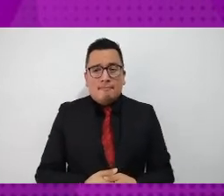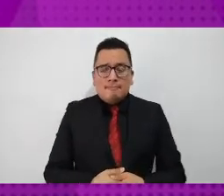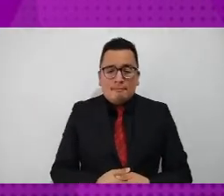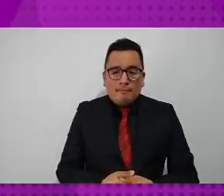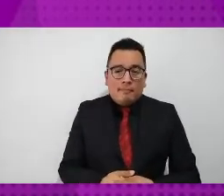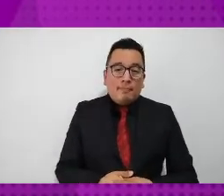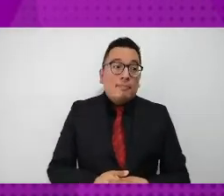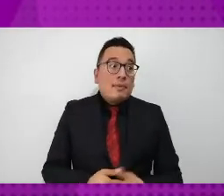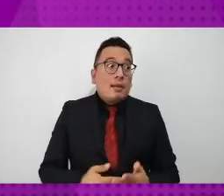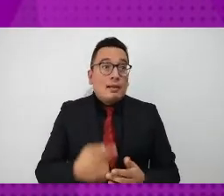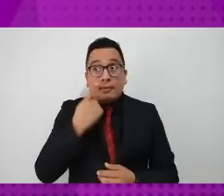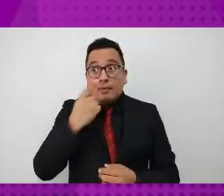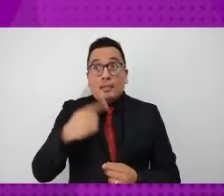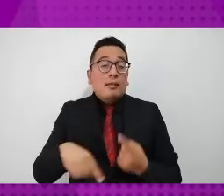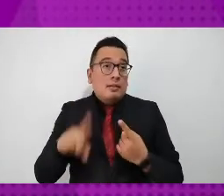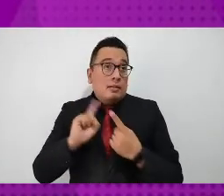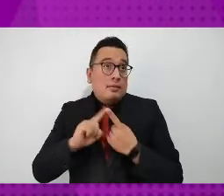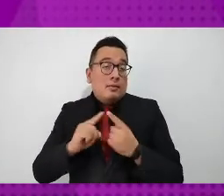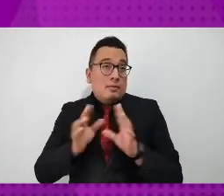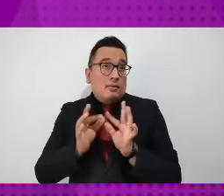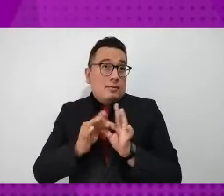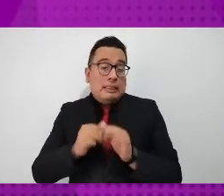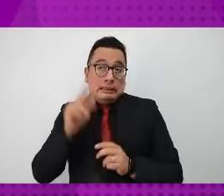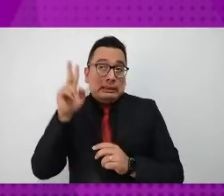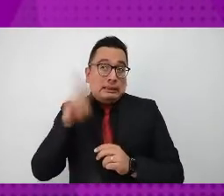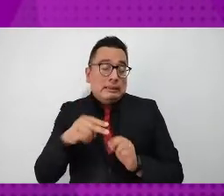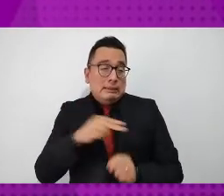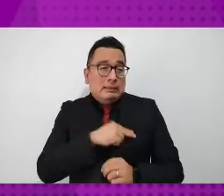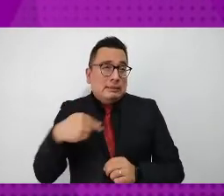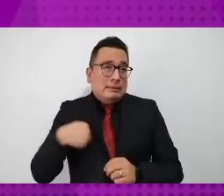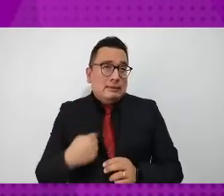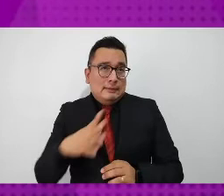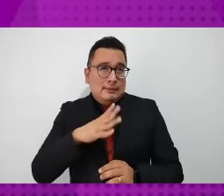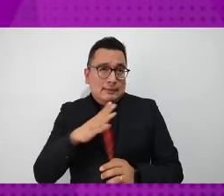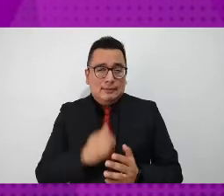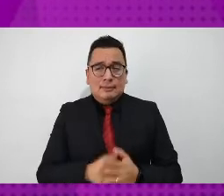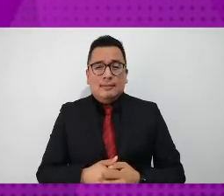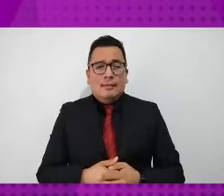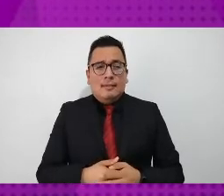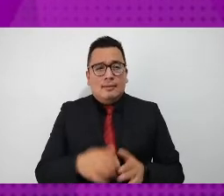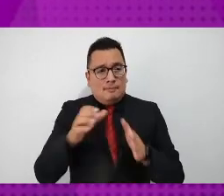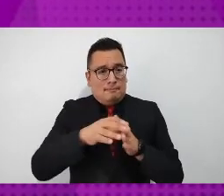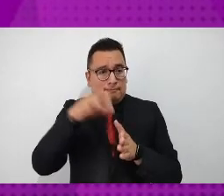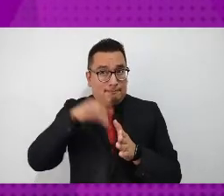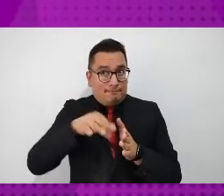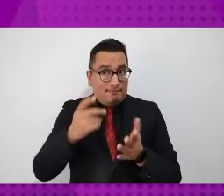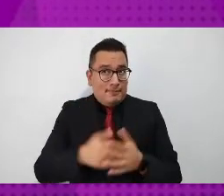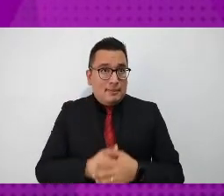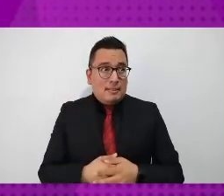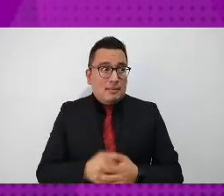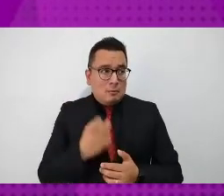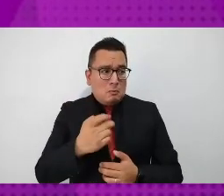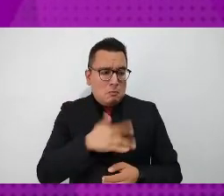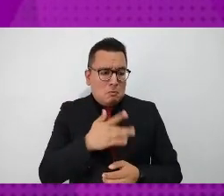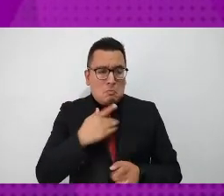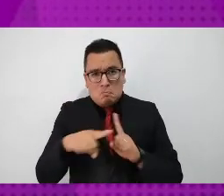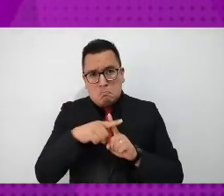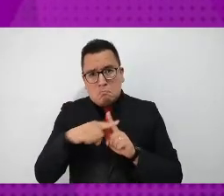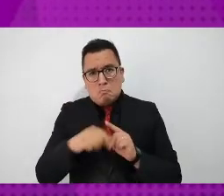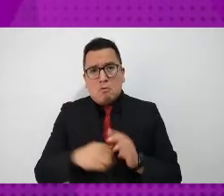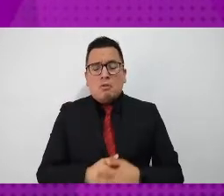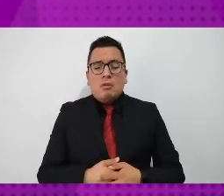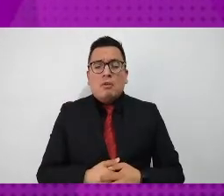pues primero comentarte que efectivamente tuvimos una elección yo aunque decir fue muy positiva